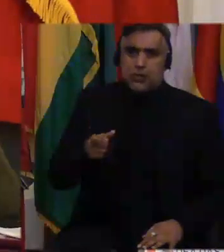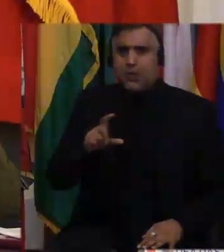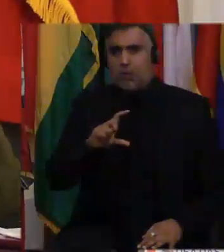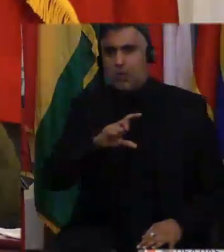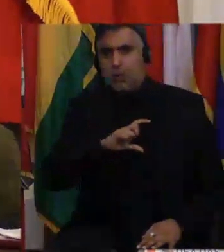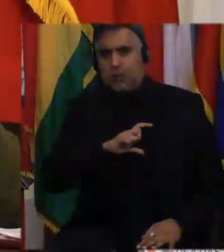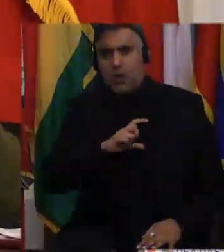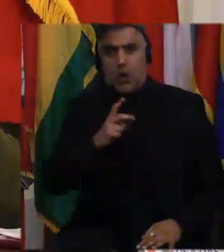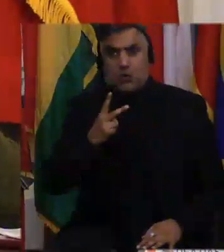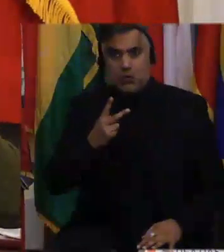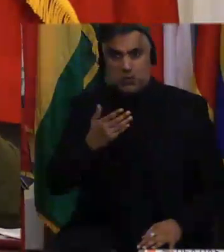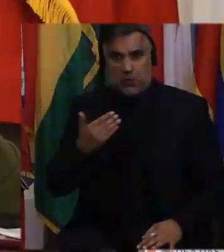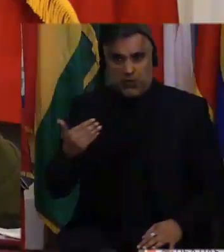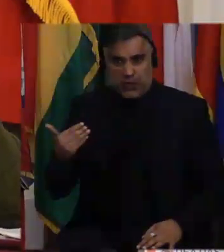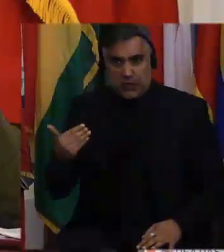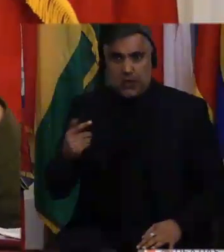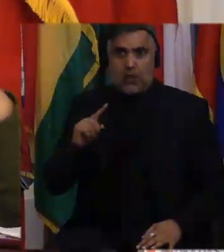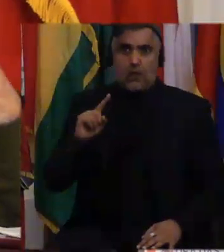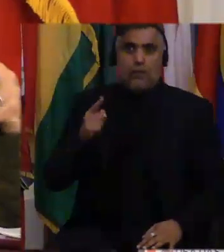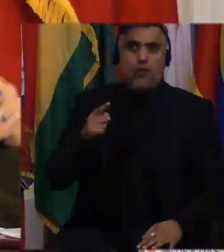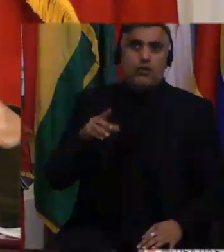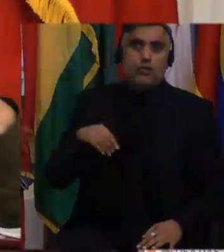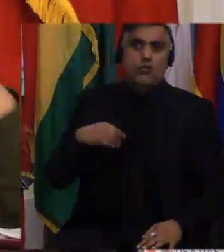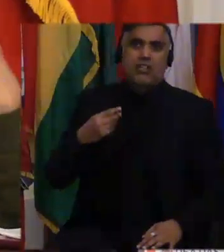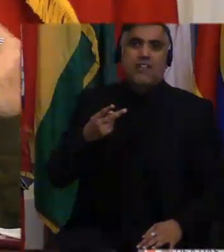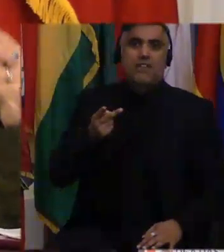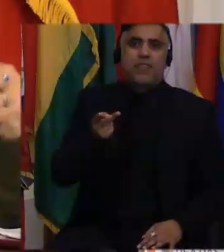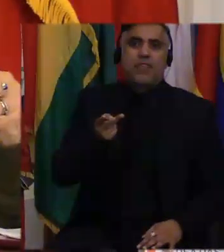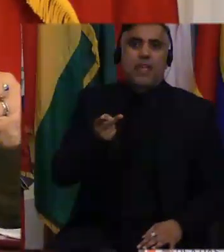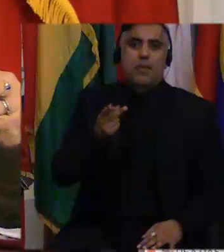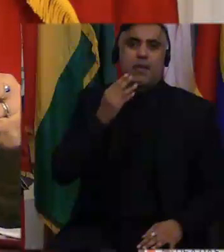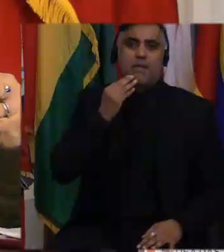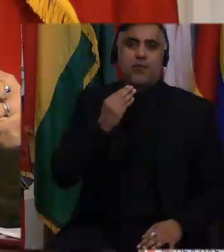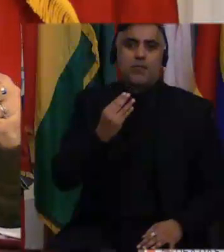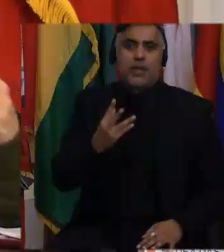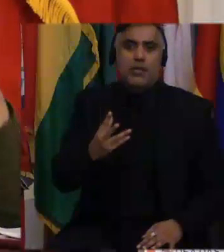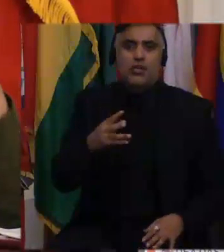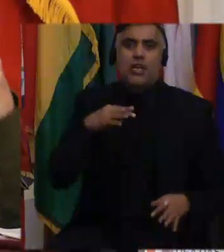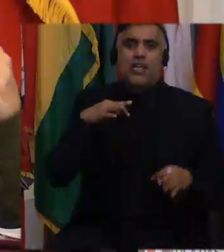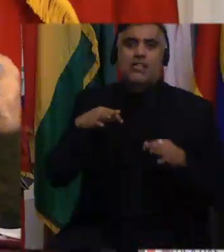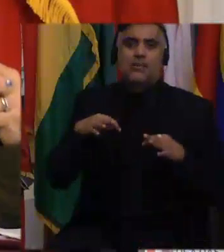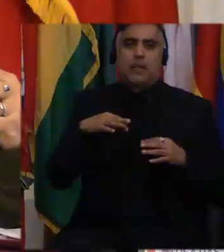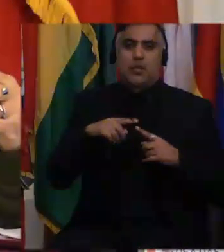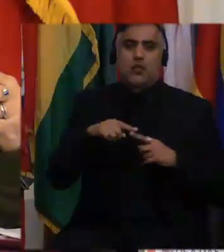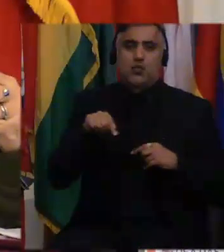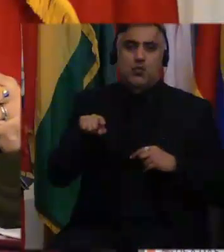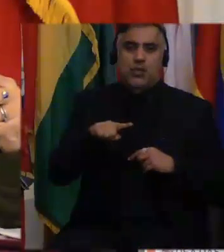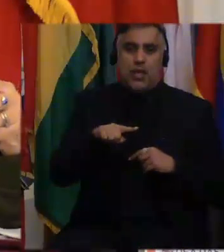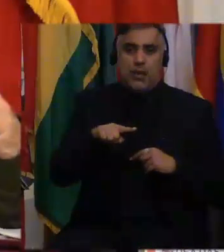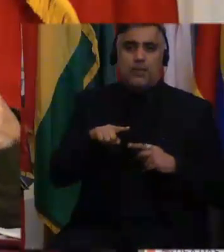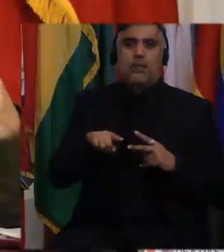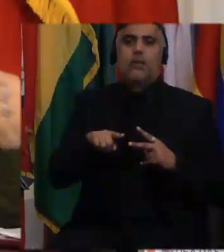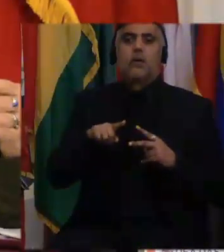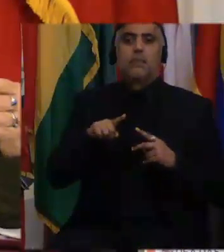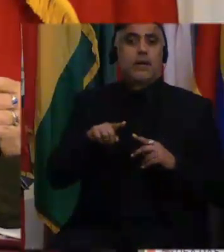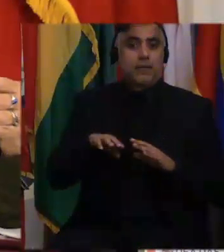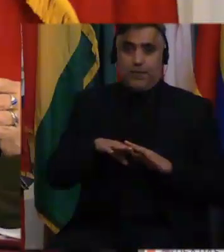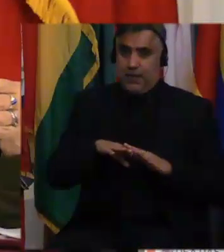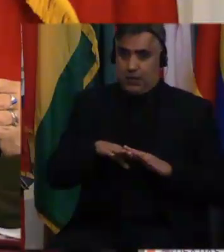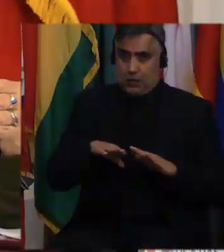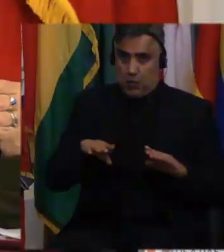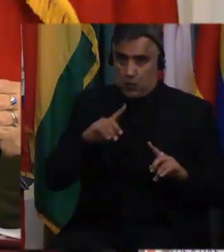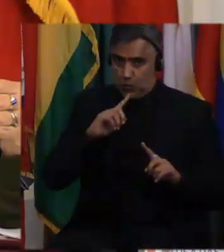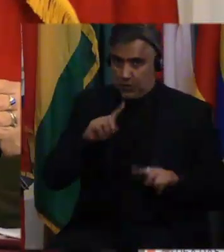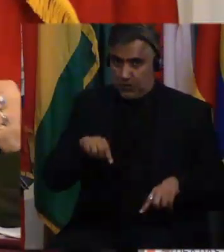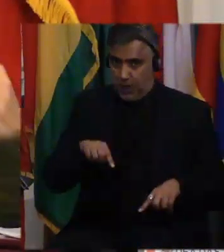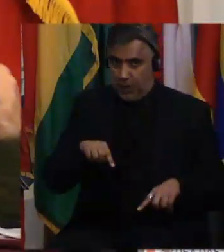primera sería llevarles información, ¿verdad? De explicarles, tratar de sensibilizarlos. Pero si no responden a eso, hay que